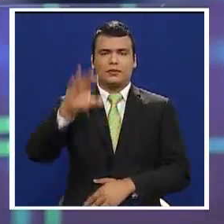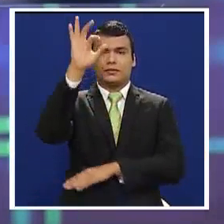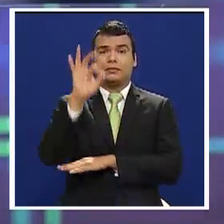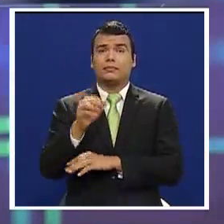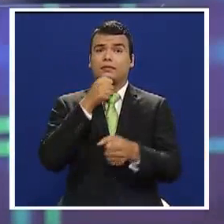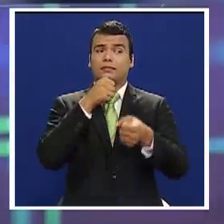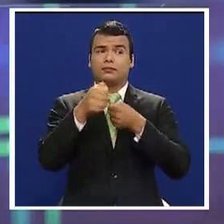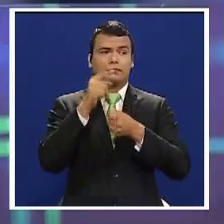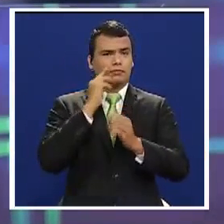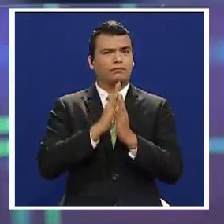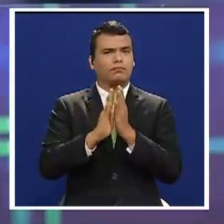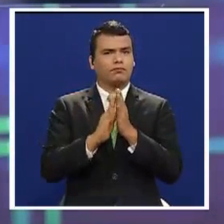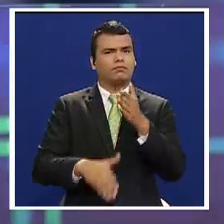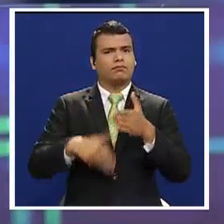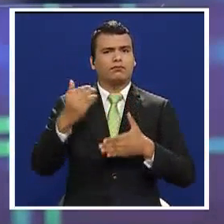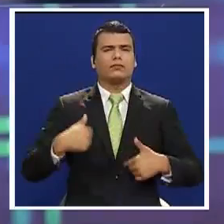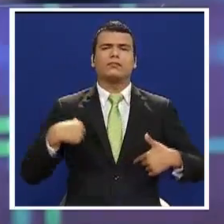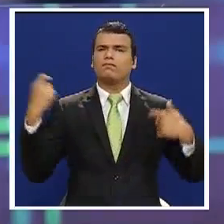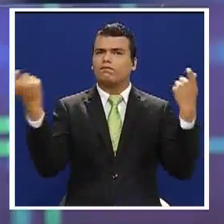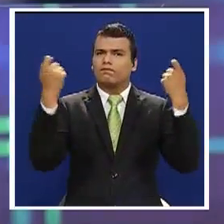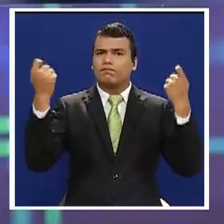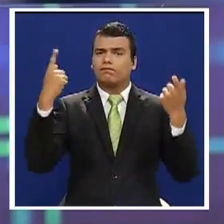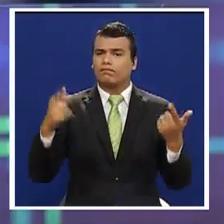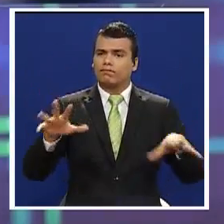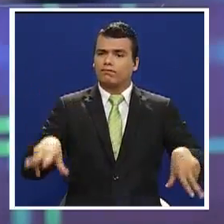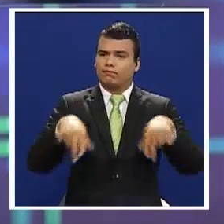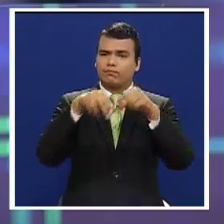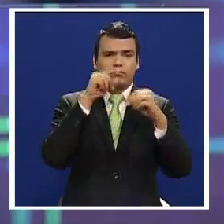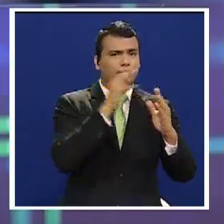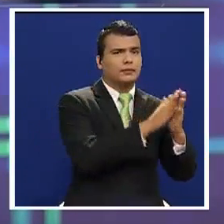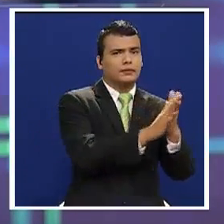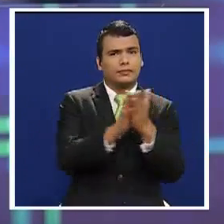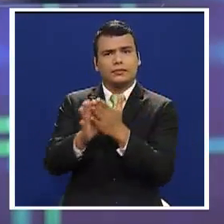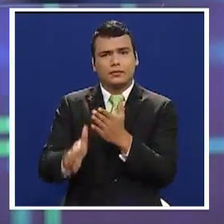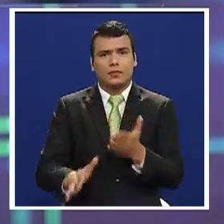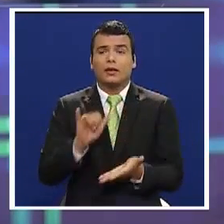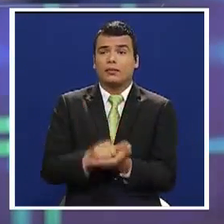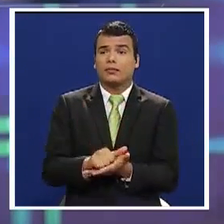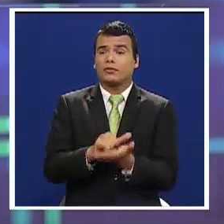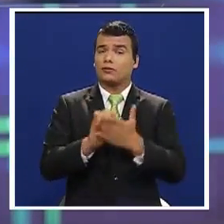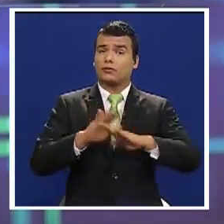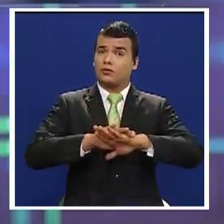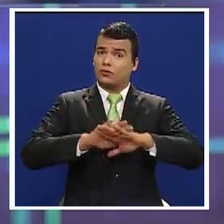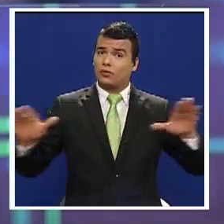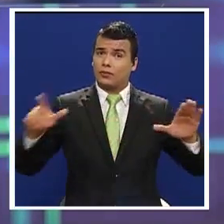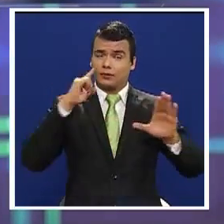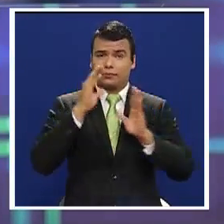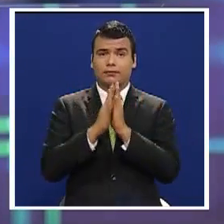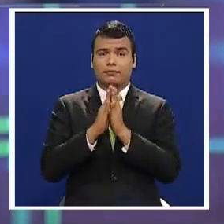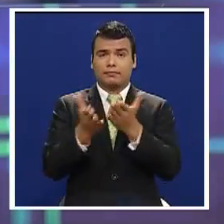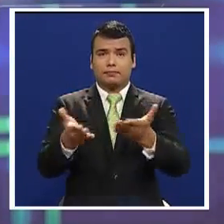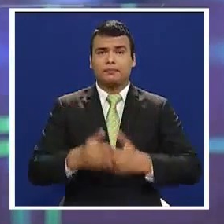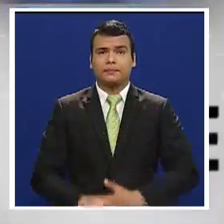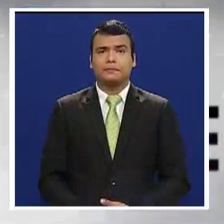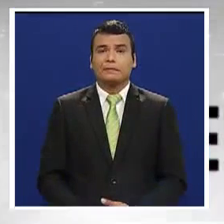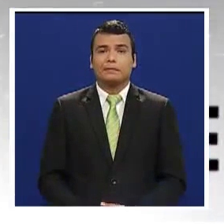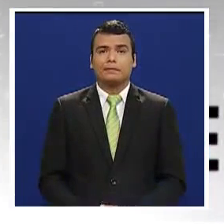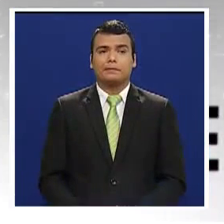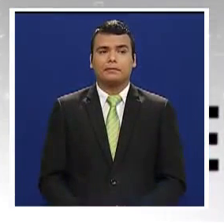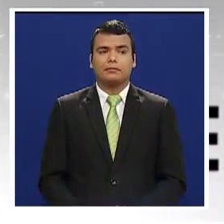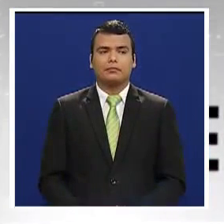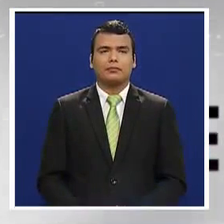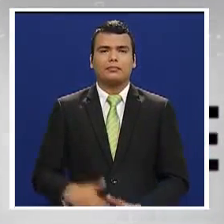de mujeres, mientras que en este año ya se han presentado 6 víctimas, muchos de los hechos relacionados con problemas con sus parejas. Y